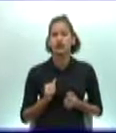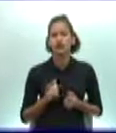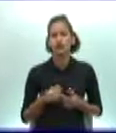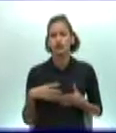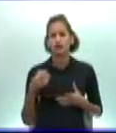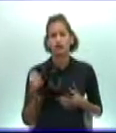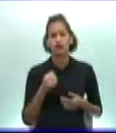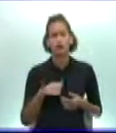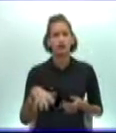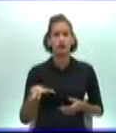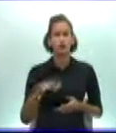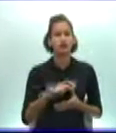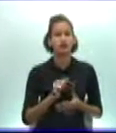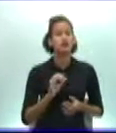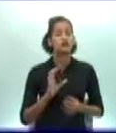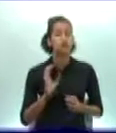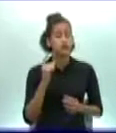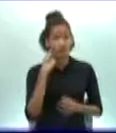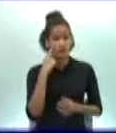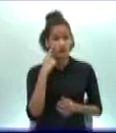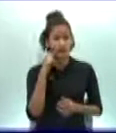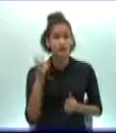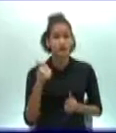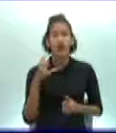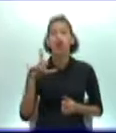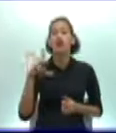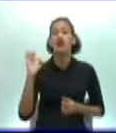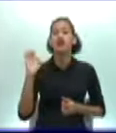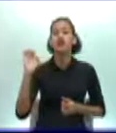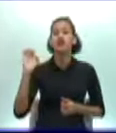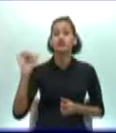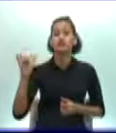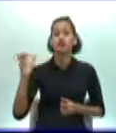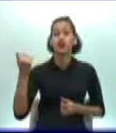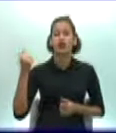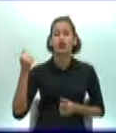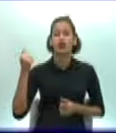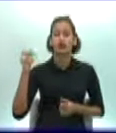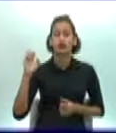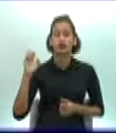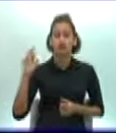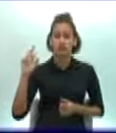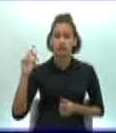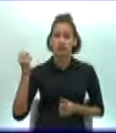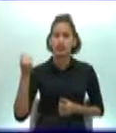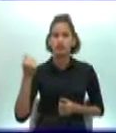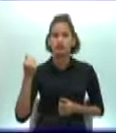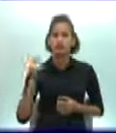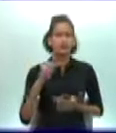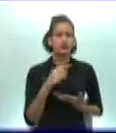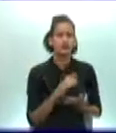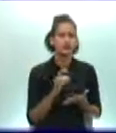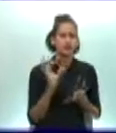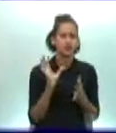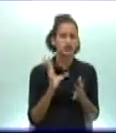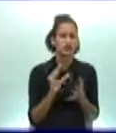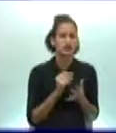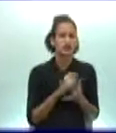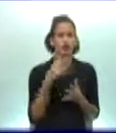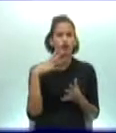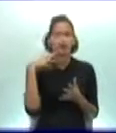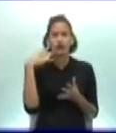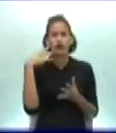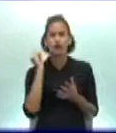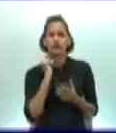atención a la leyenda. En este caso se detalla con colores las tierras emergidas, los depósitos